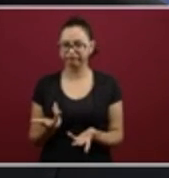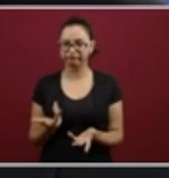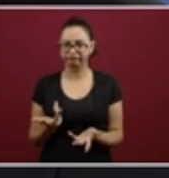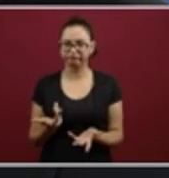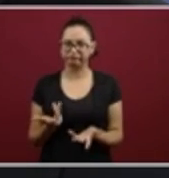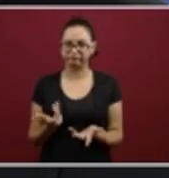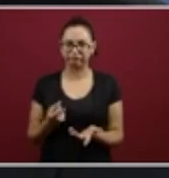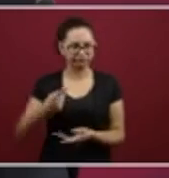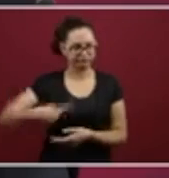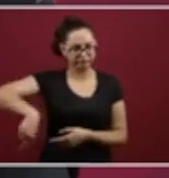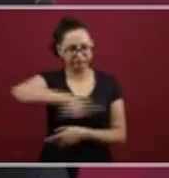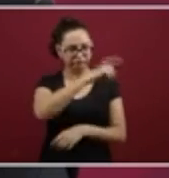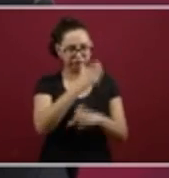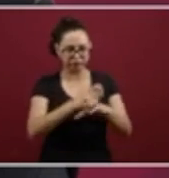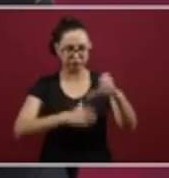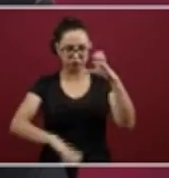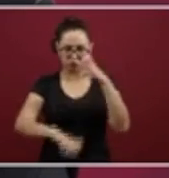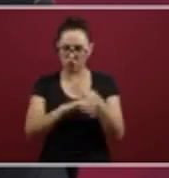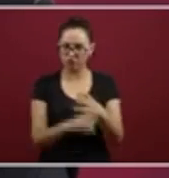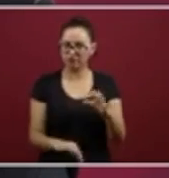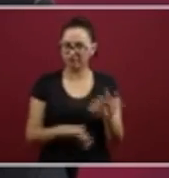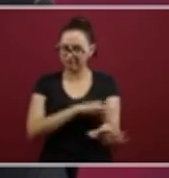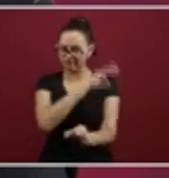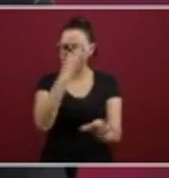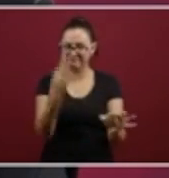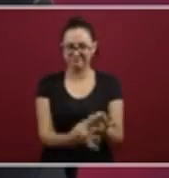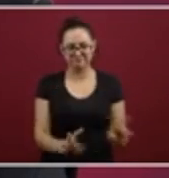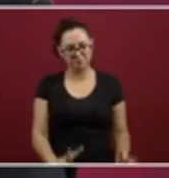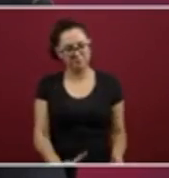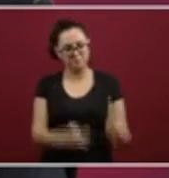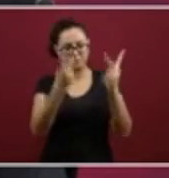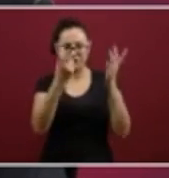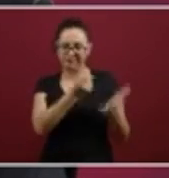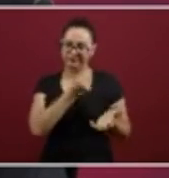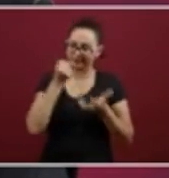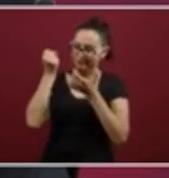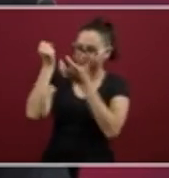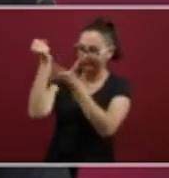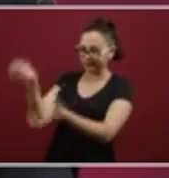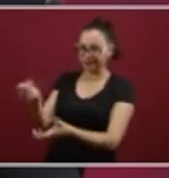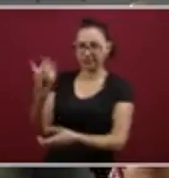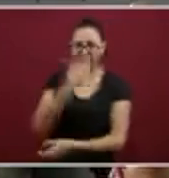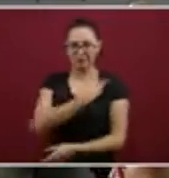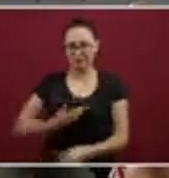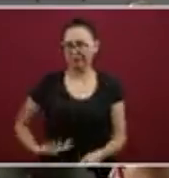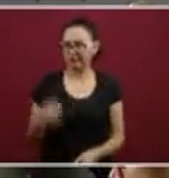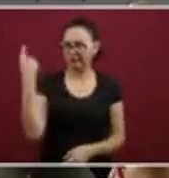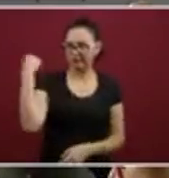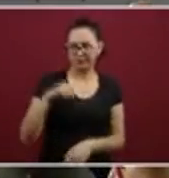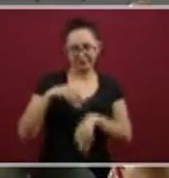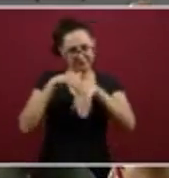darle este destino a los bienes y cumplir cabalmente con la estrategia que nos ha indicado el señor presidente. Muchas gracias.